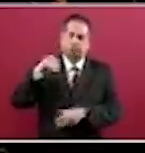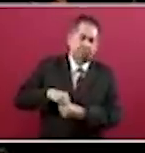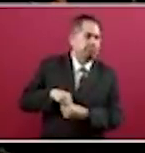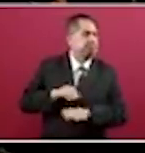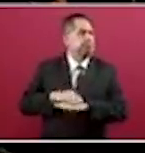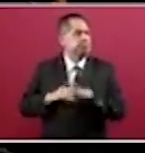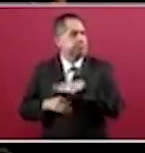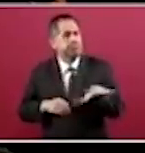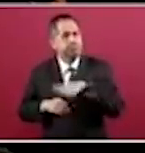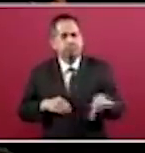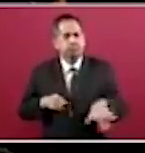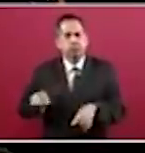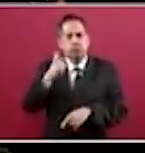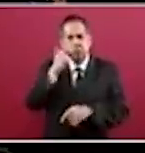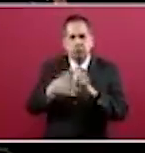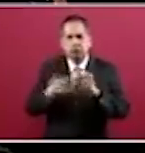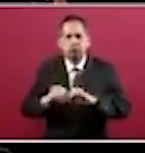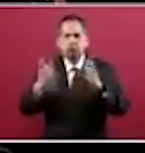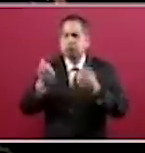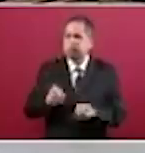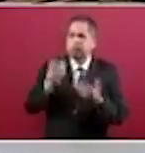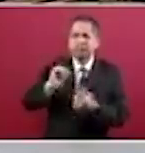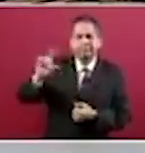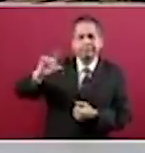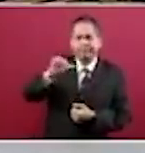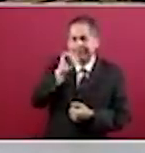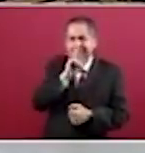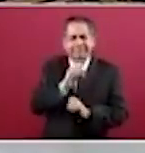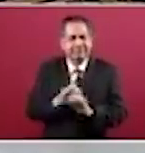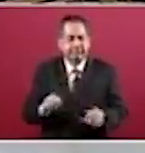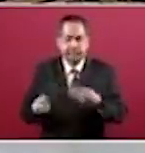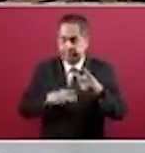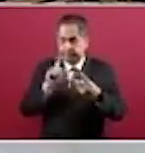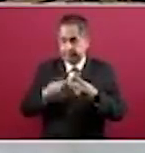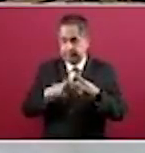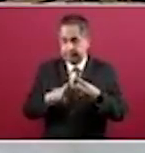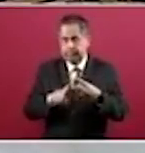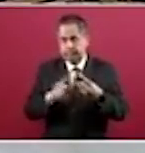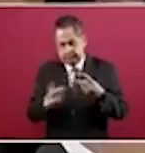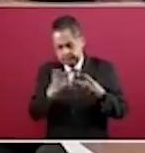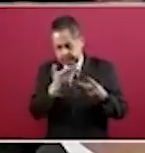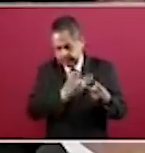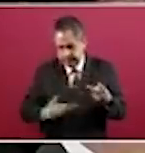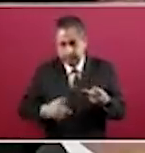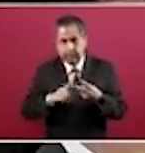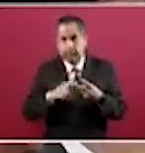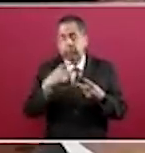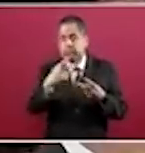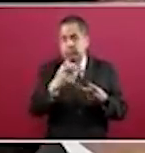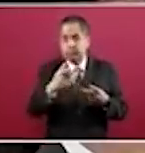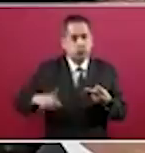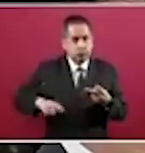siquiera cuántos funcionarios han declarado, no sabemos exactamente nada? Y la segunda pregunta en torno a este tema, presidente, es si su